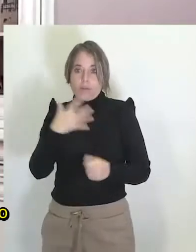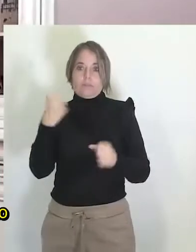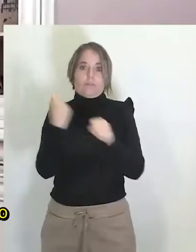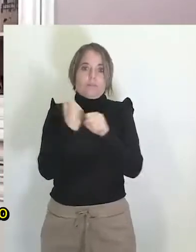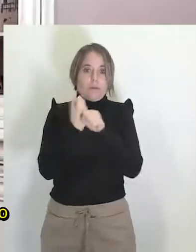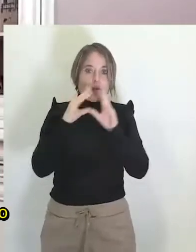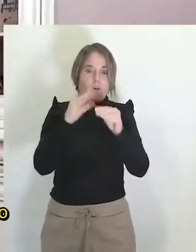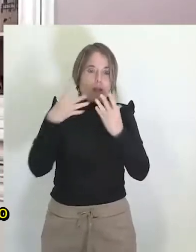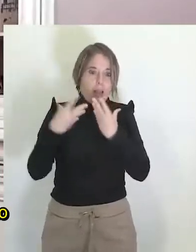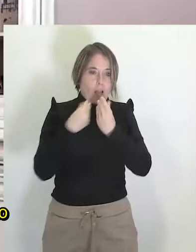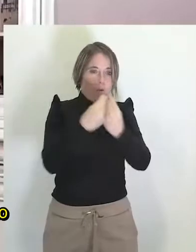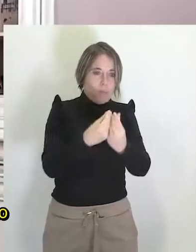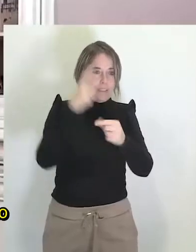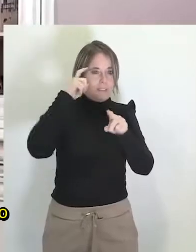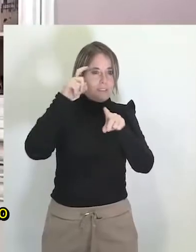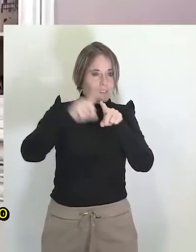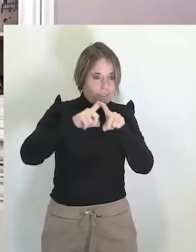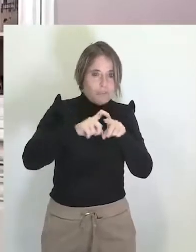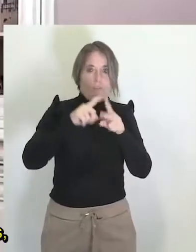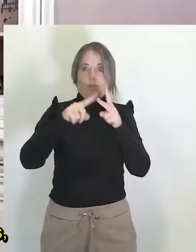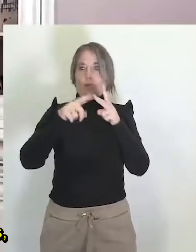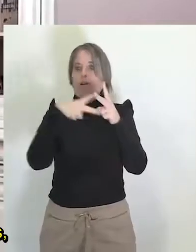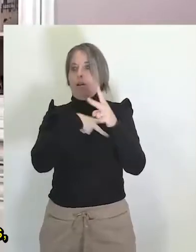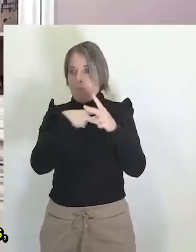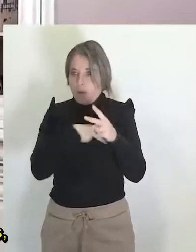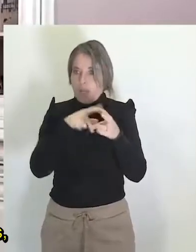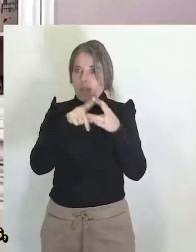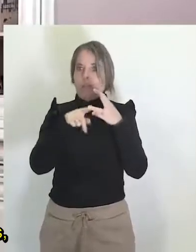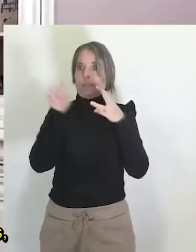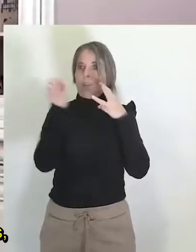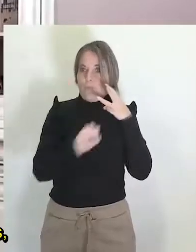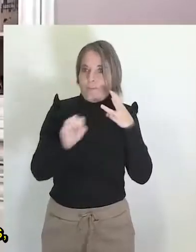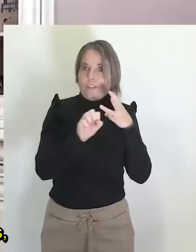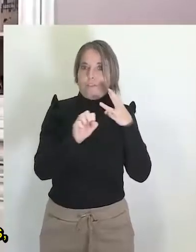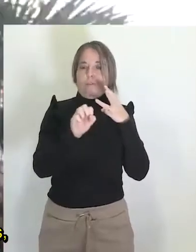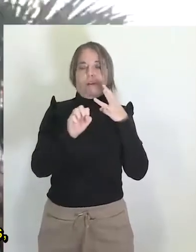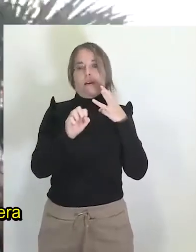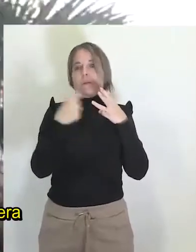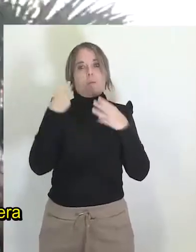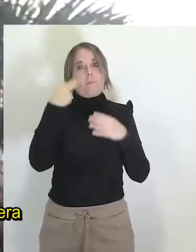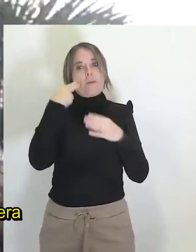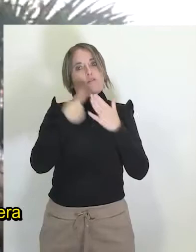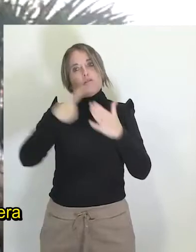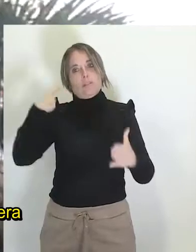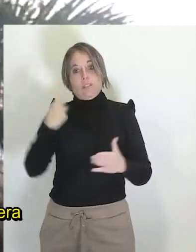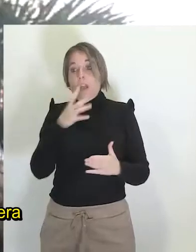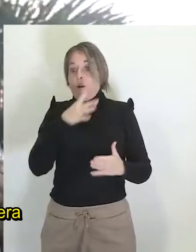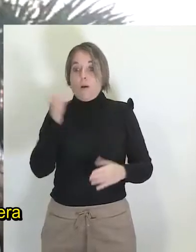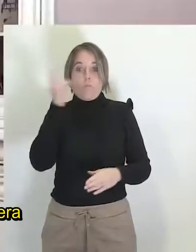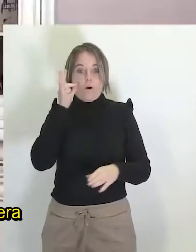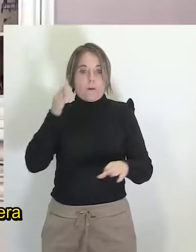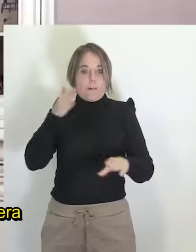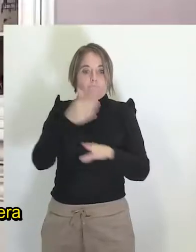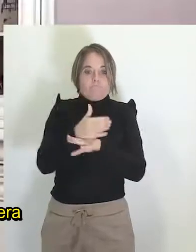labores de acompañamiento como psicóloga, como letrada, defensora, quitar ese miedo. Decíamos que hay mujeres que ni siquiera